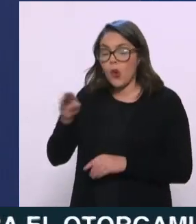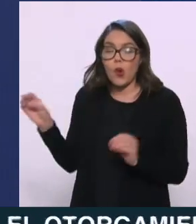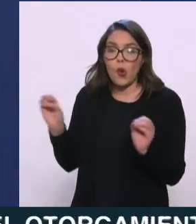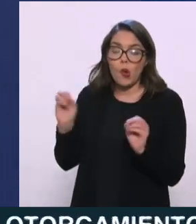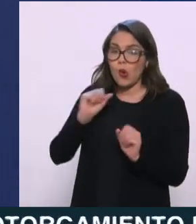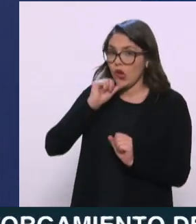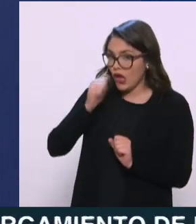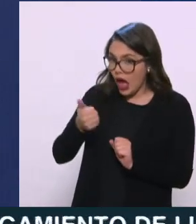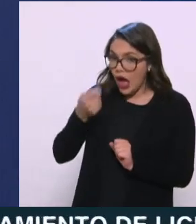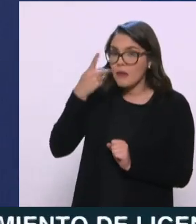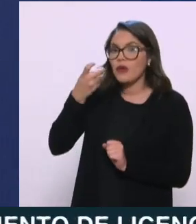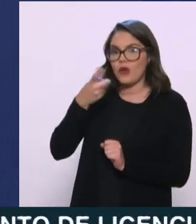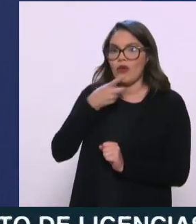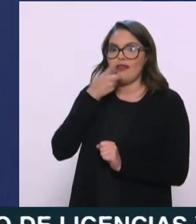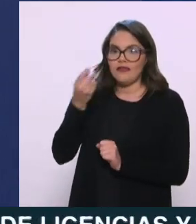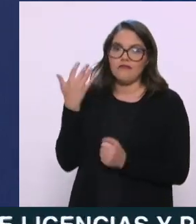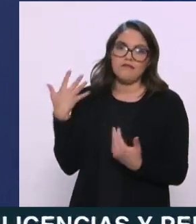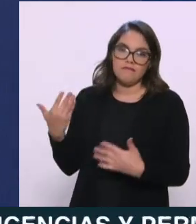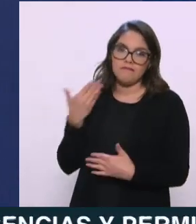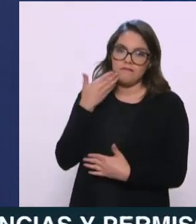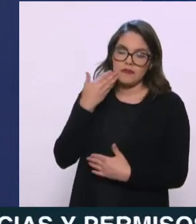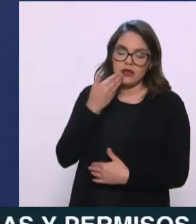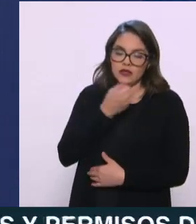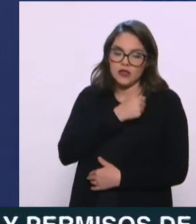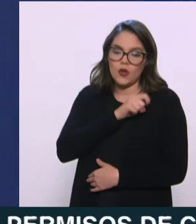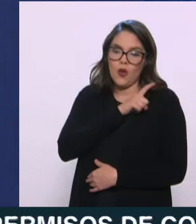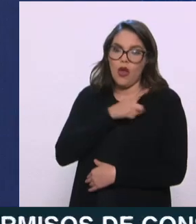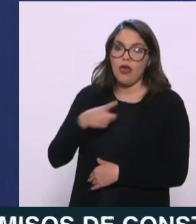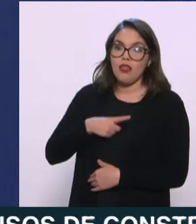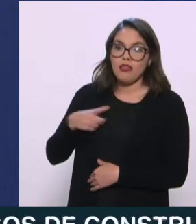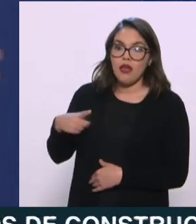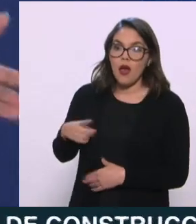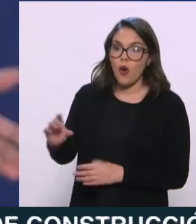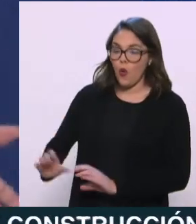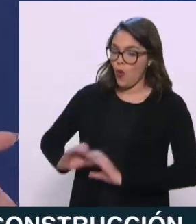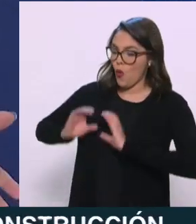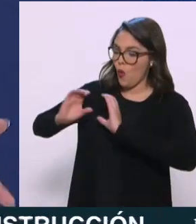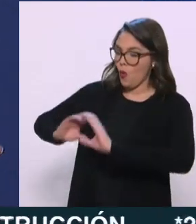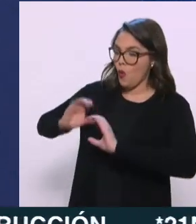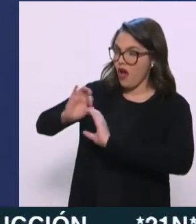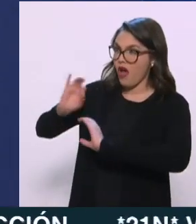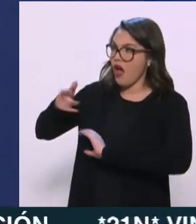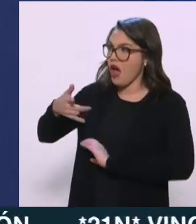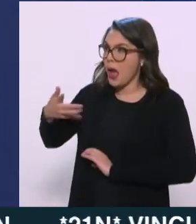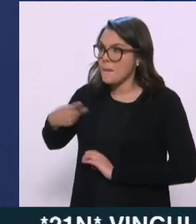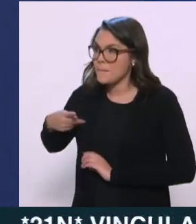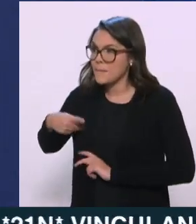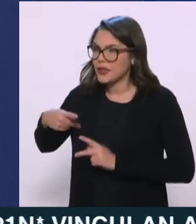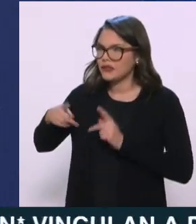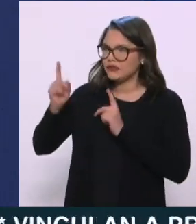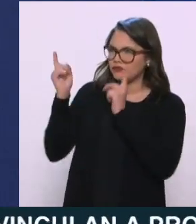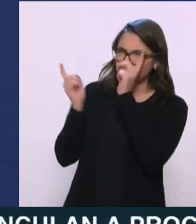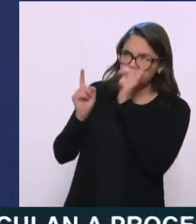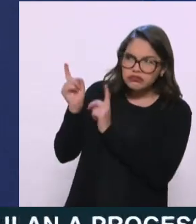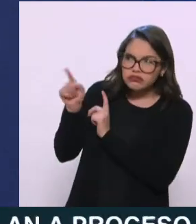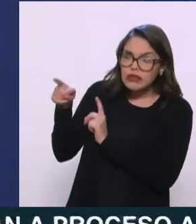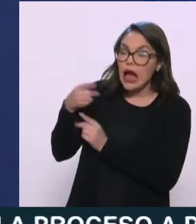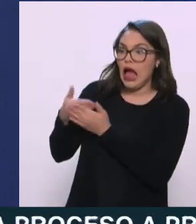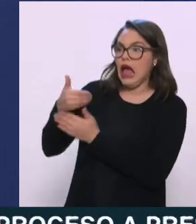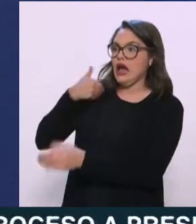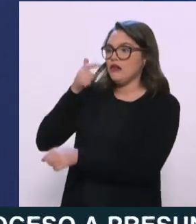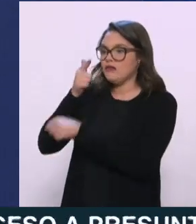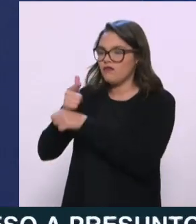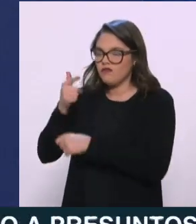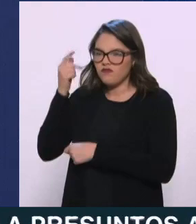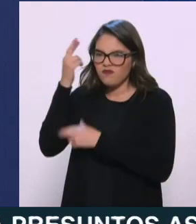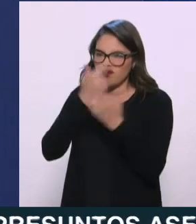parte del trabajo que han estado haciendo las autoridades de salud desde que se tiene el registro de casos sospechosos, la atención para la oportuna detección y por supuesto